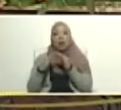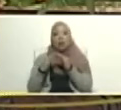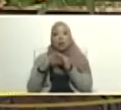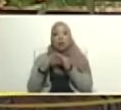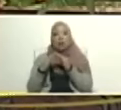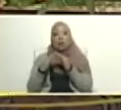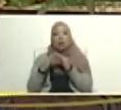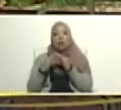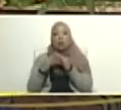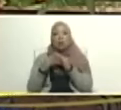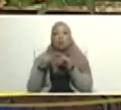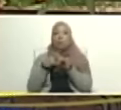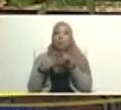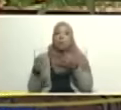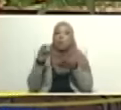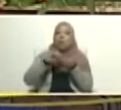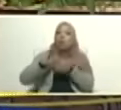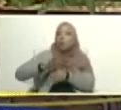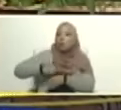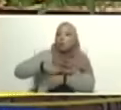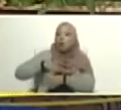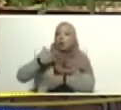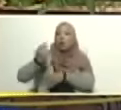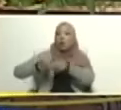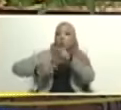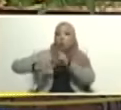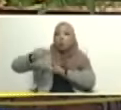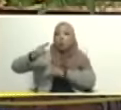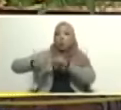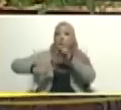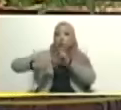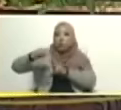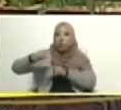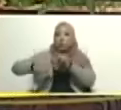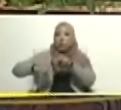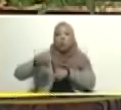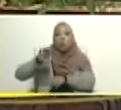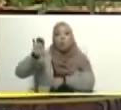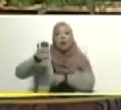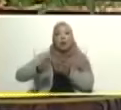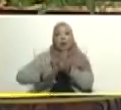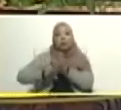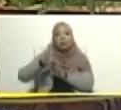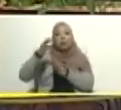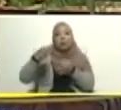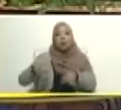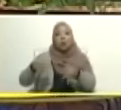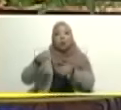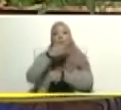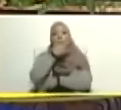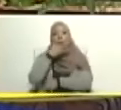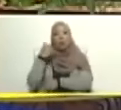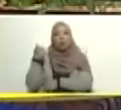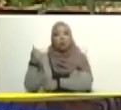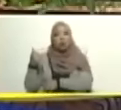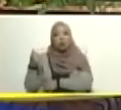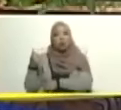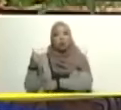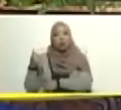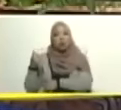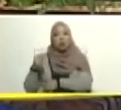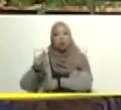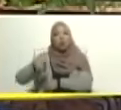terruño, para que puedan construir su país de una manera mejor, para